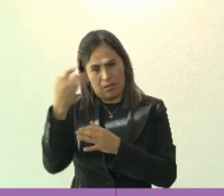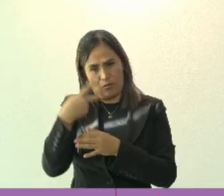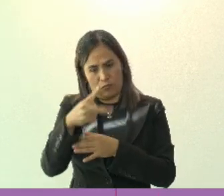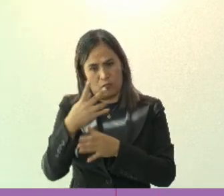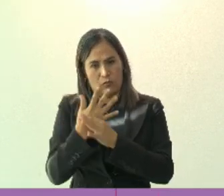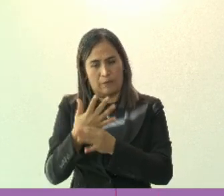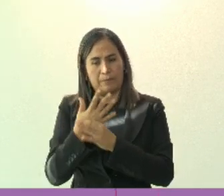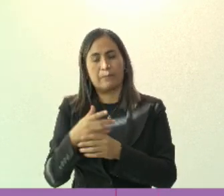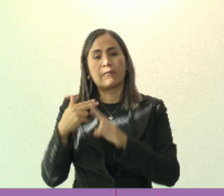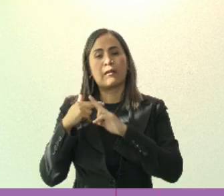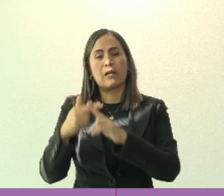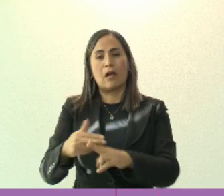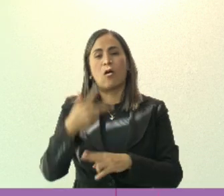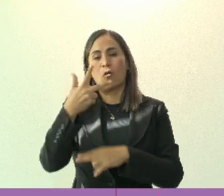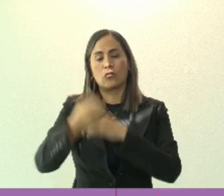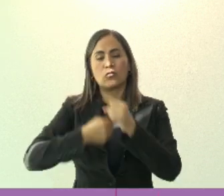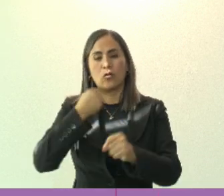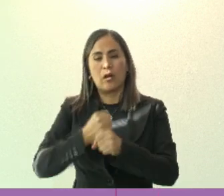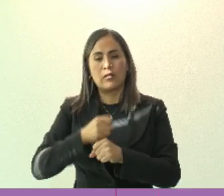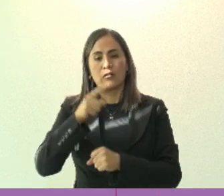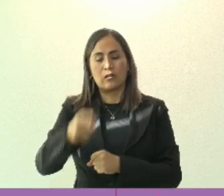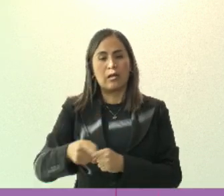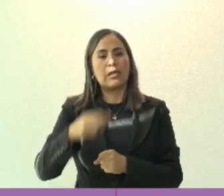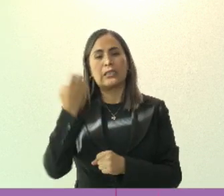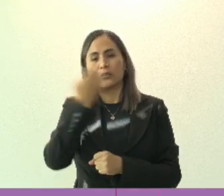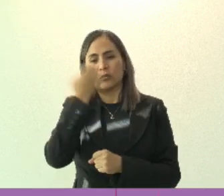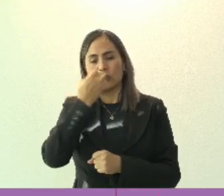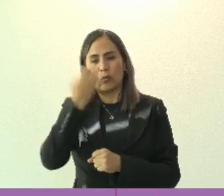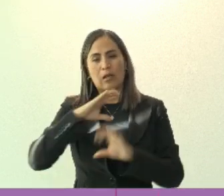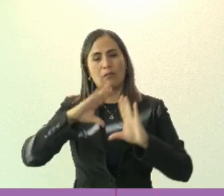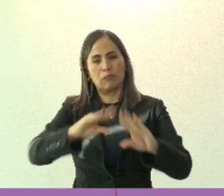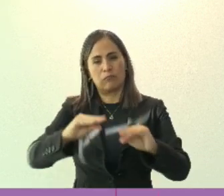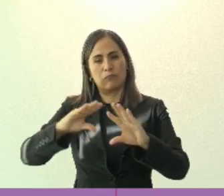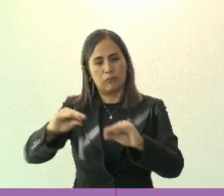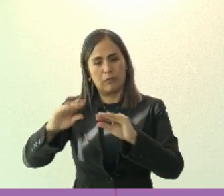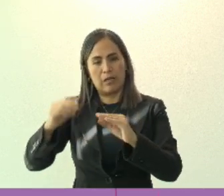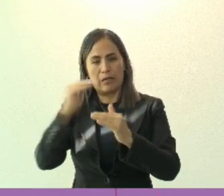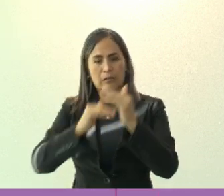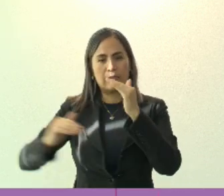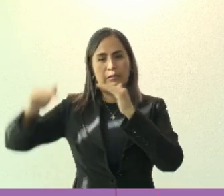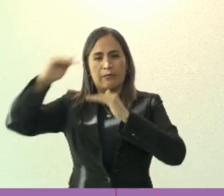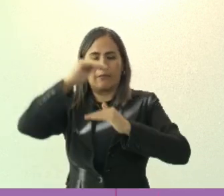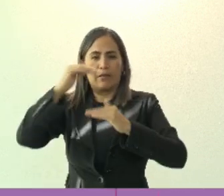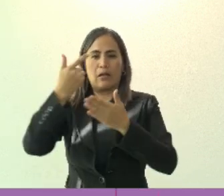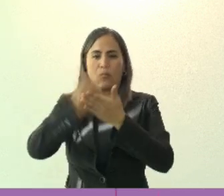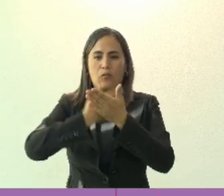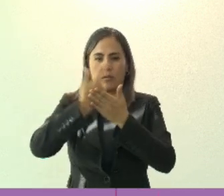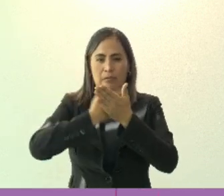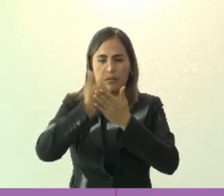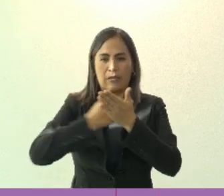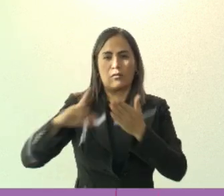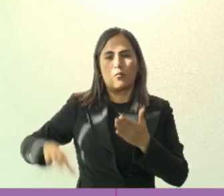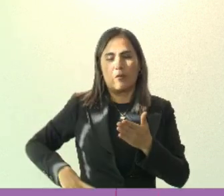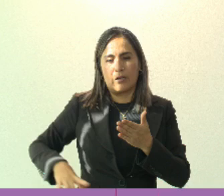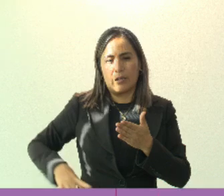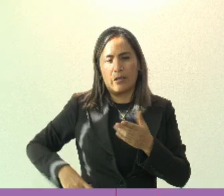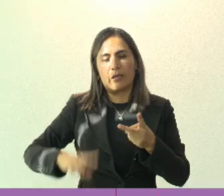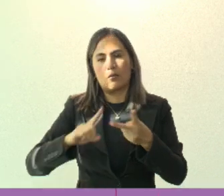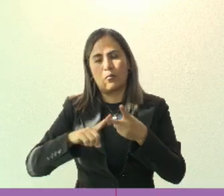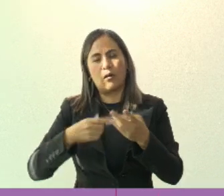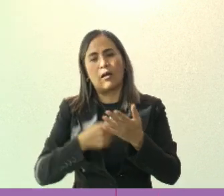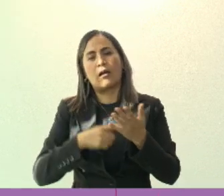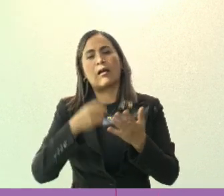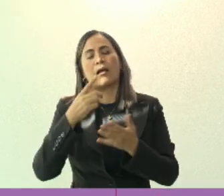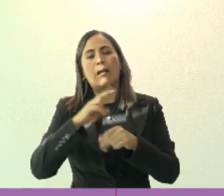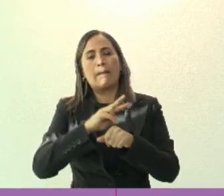más de 8 años como instructor en el INAP, donde a nivel posgrado imparte las materias de contabilidad gubernamental y fiscalización